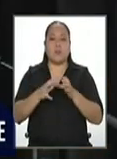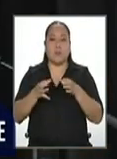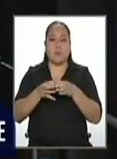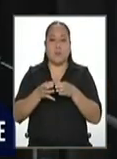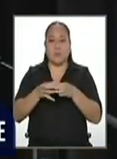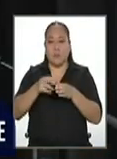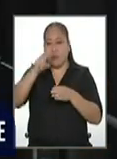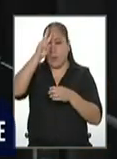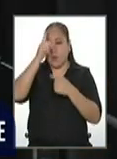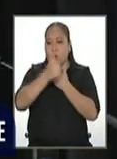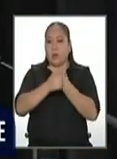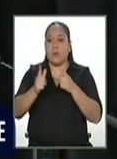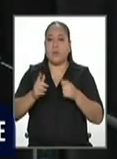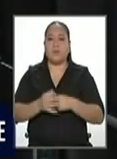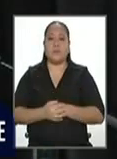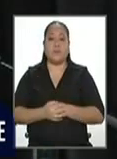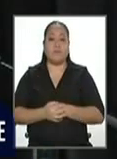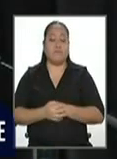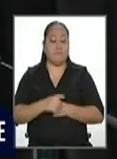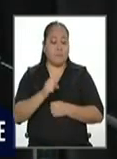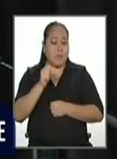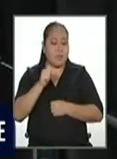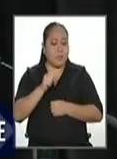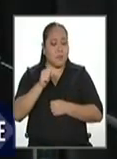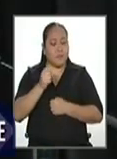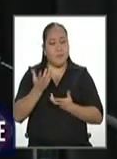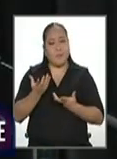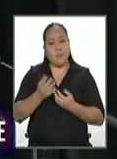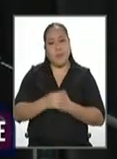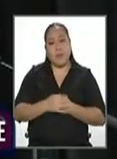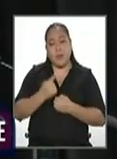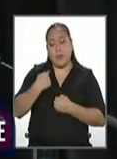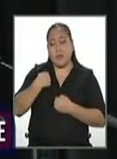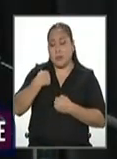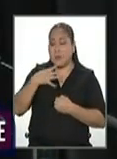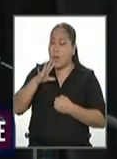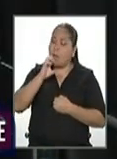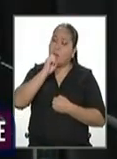Sí. Tenemos que, lo he dicho ya,